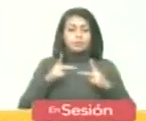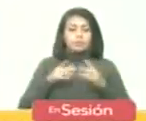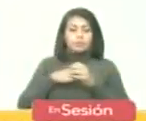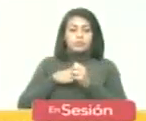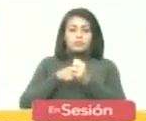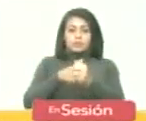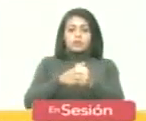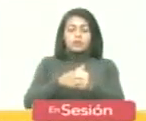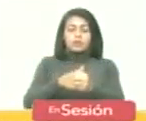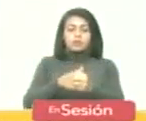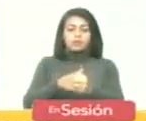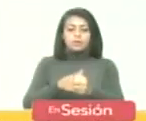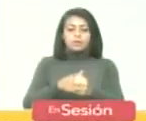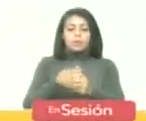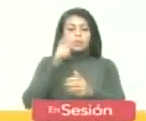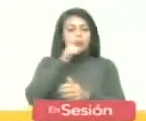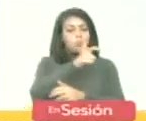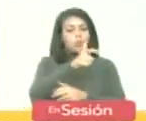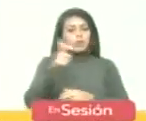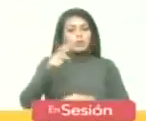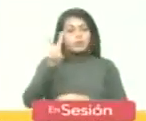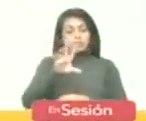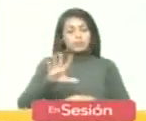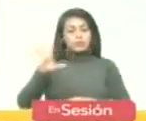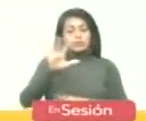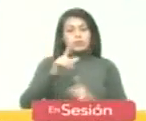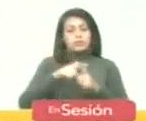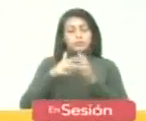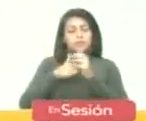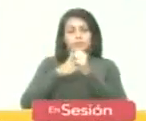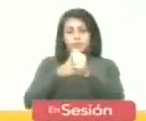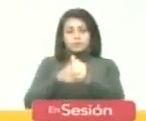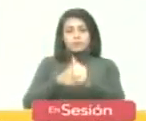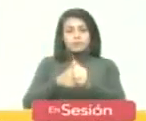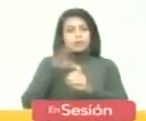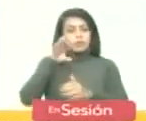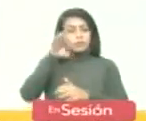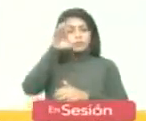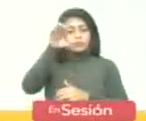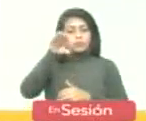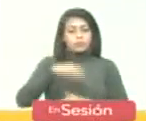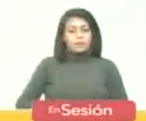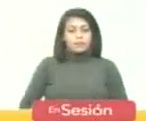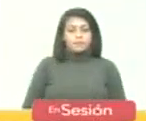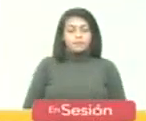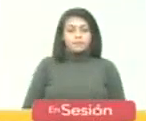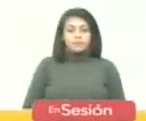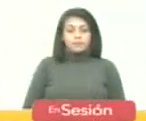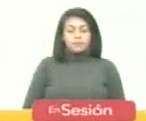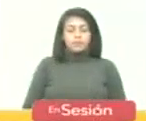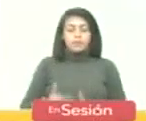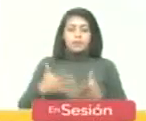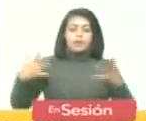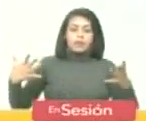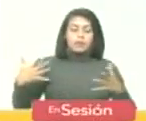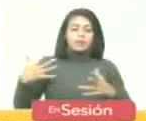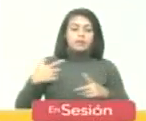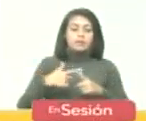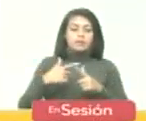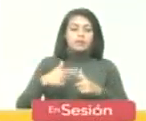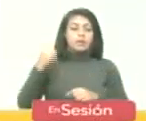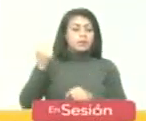conductor del pueblo soberano de Venezuela para guiarnos a futuros y grandes méritos